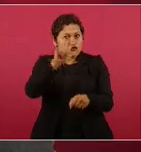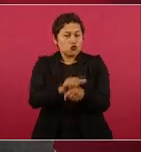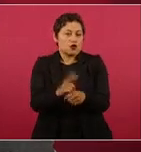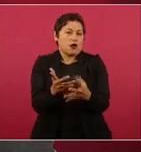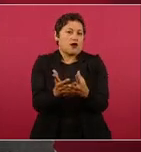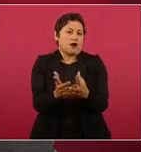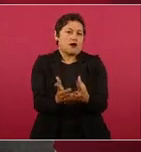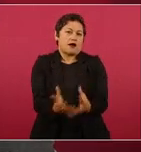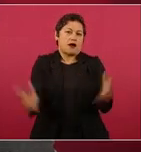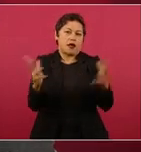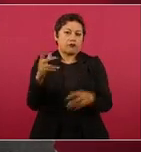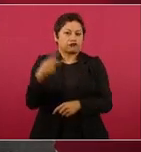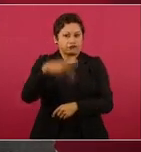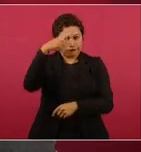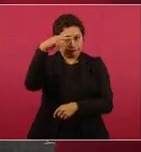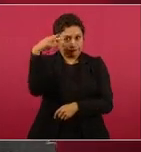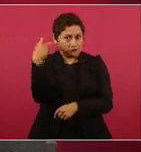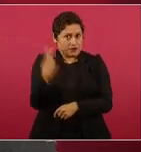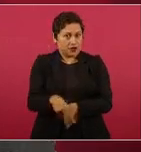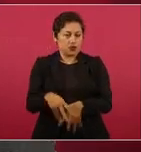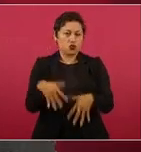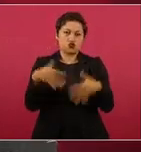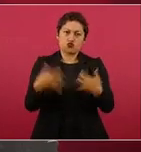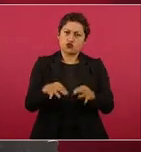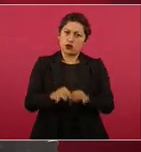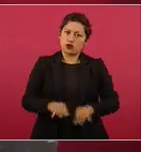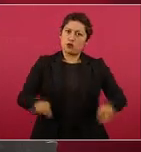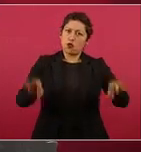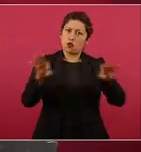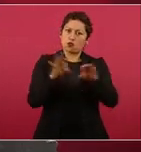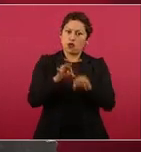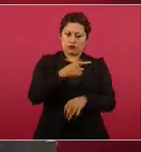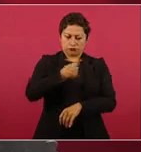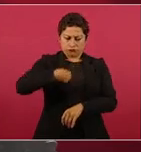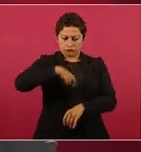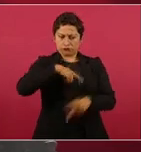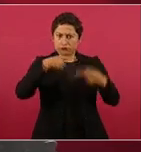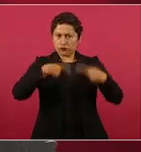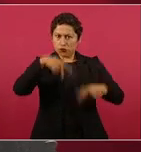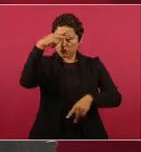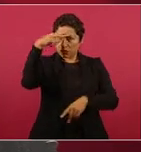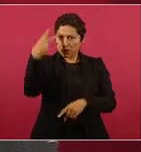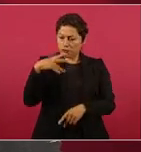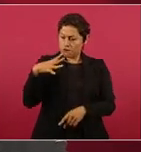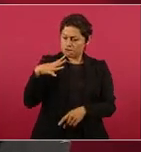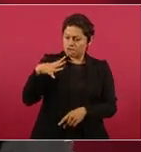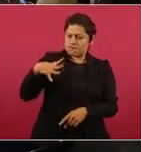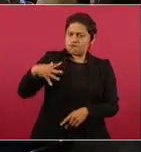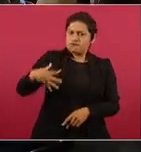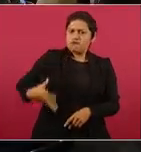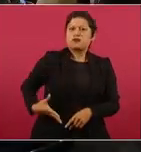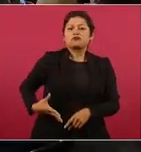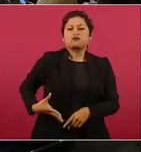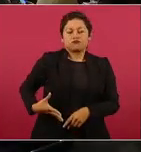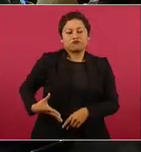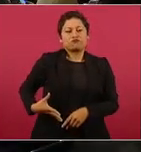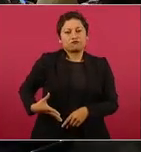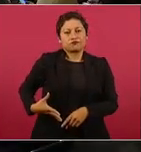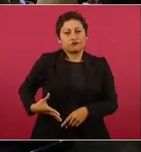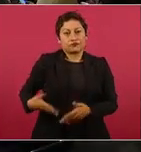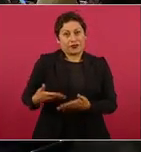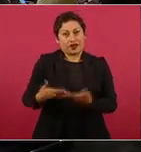México. Entonces es motivo de orgullo el poder